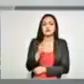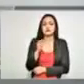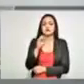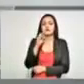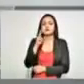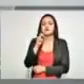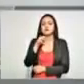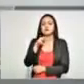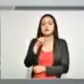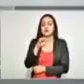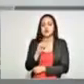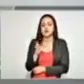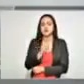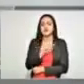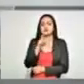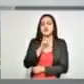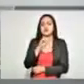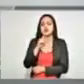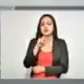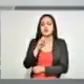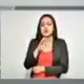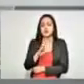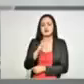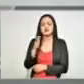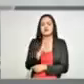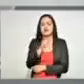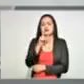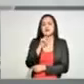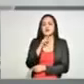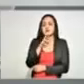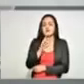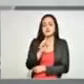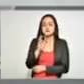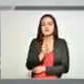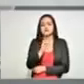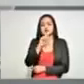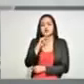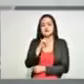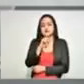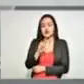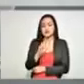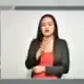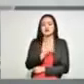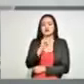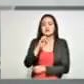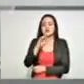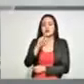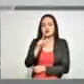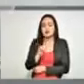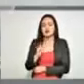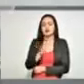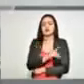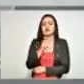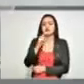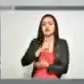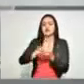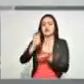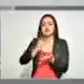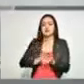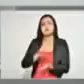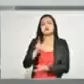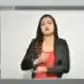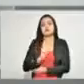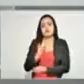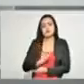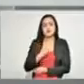Carranza, Jico, Jicotepec, Libres, San José Chiapas, Soltepec, Tecali de Herrera, Tecamachalco, Tehuacán, entre